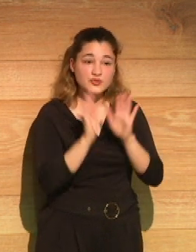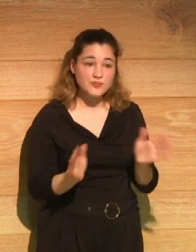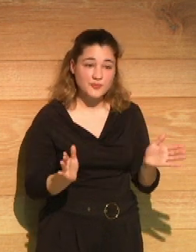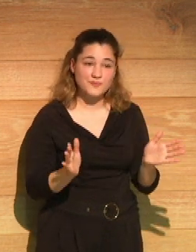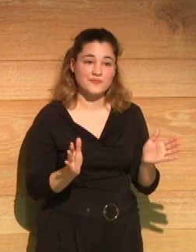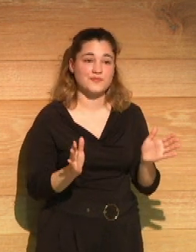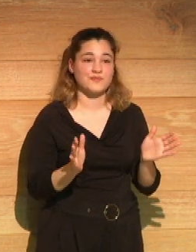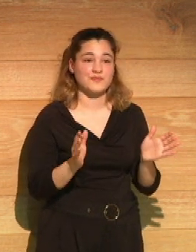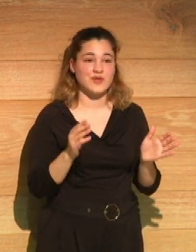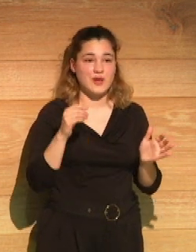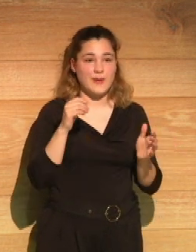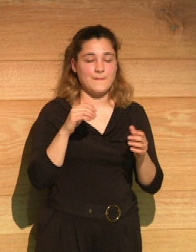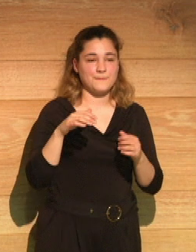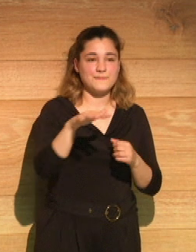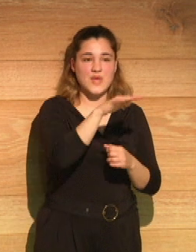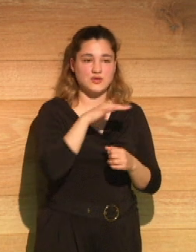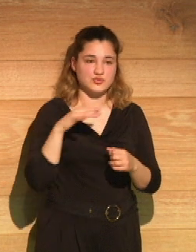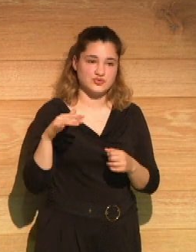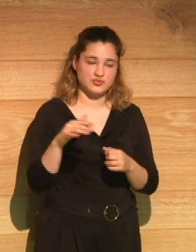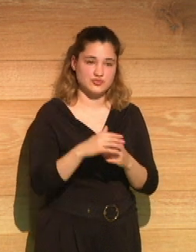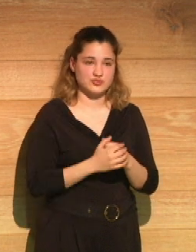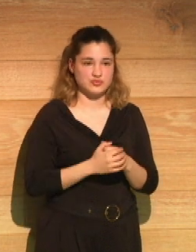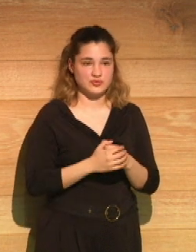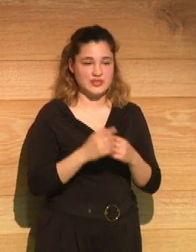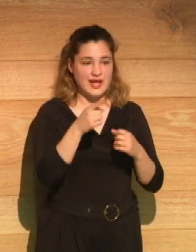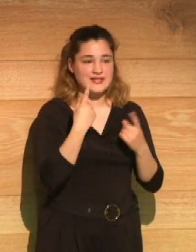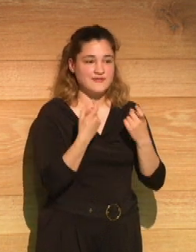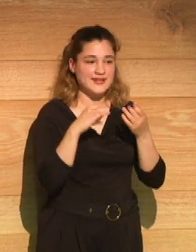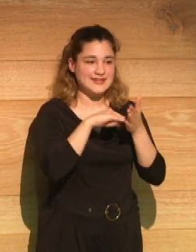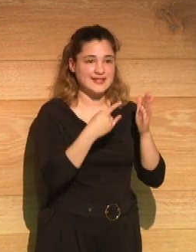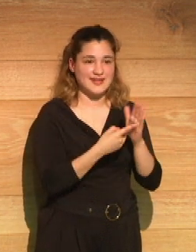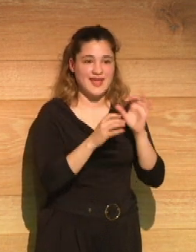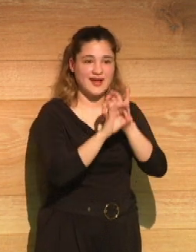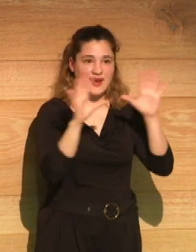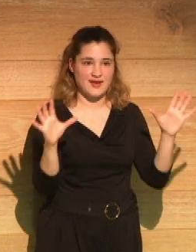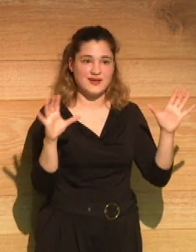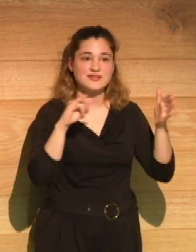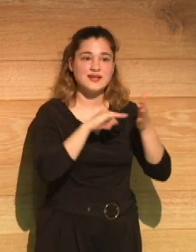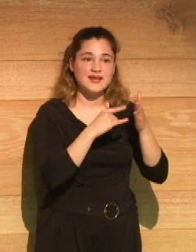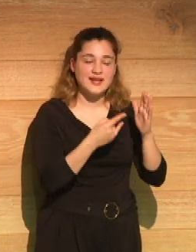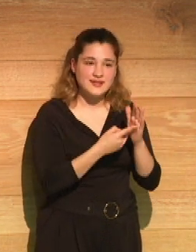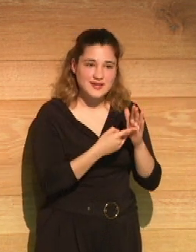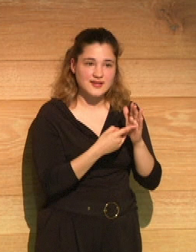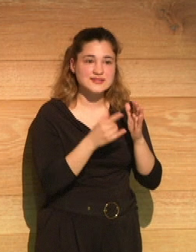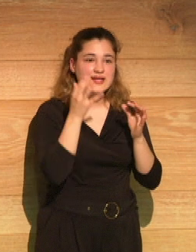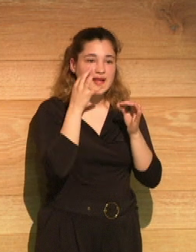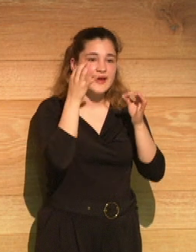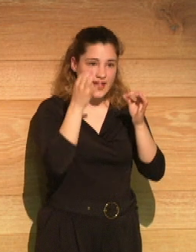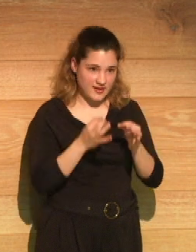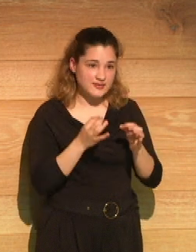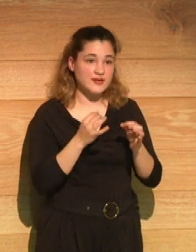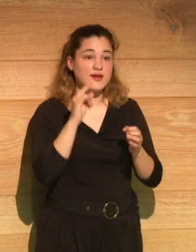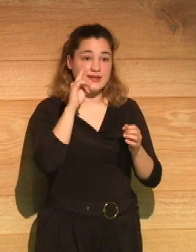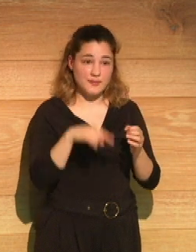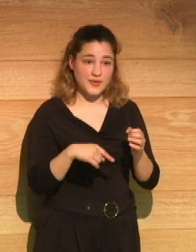los marcos institucionales. Es decir, necesitamos estrategias claras, estrategias que sean realistas y que